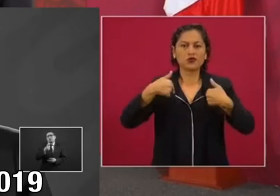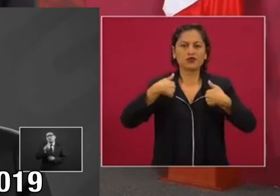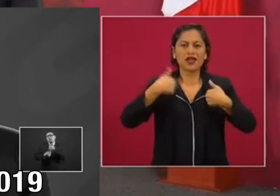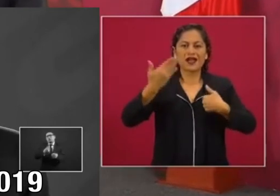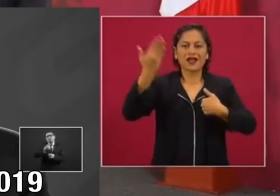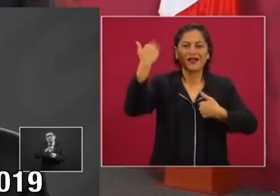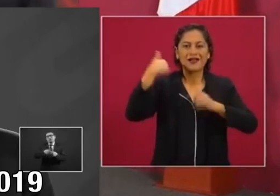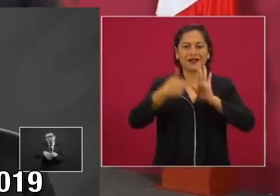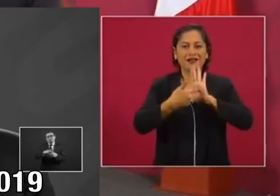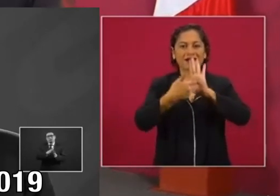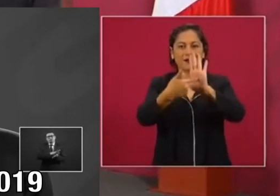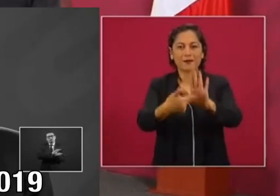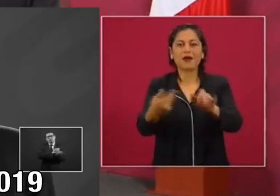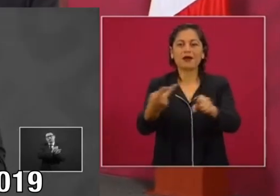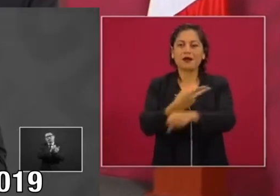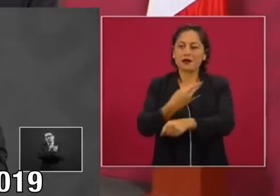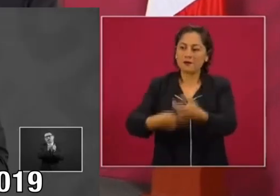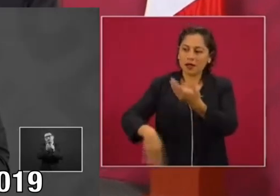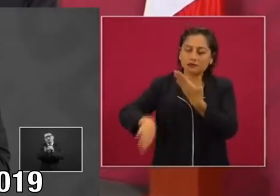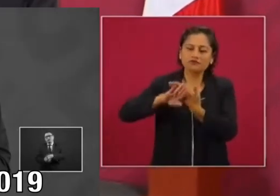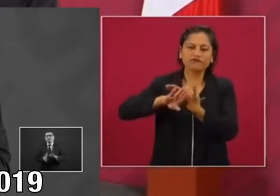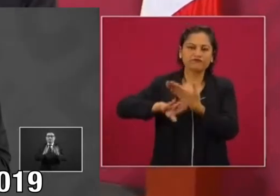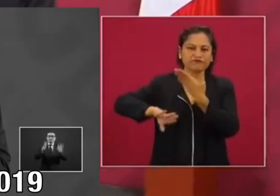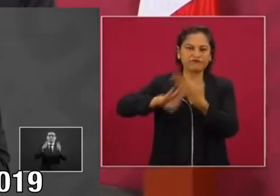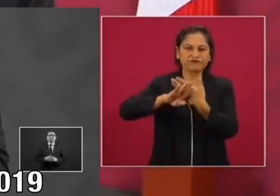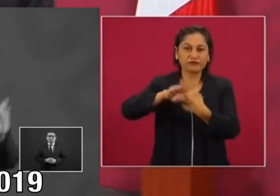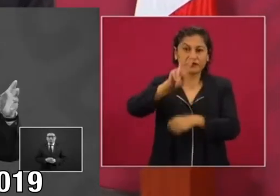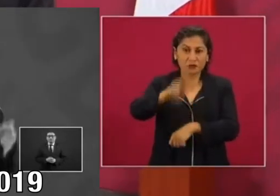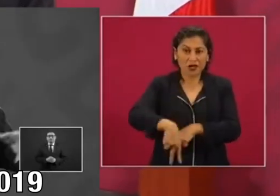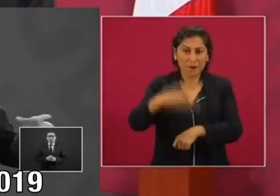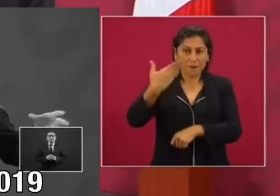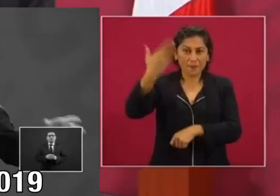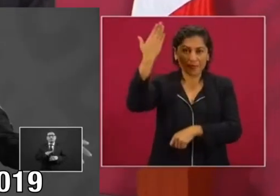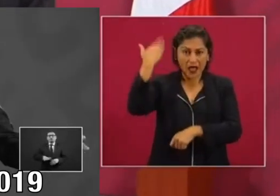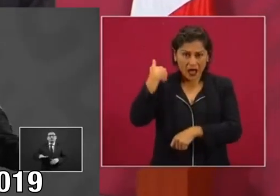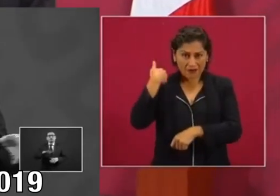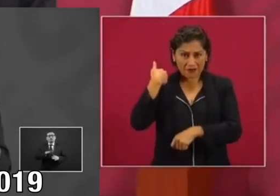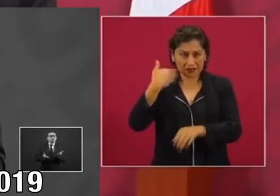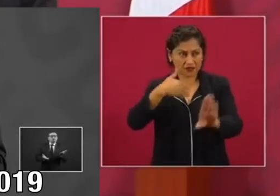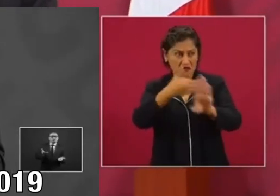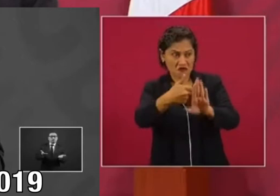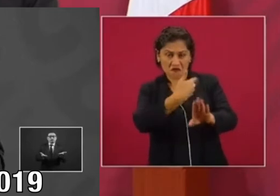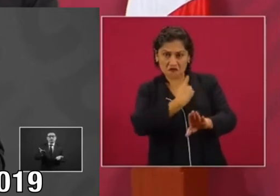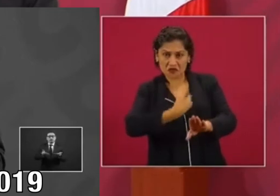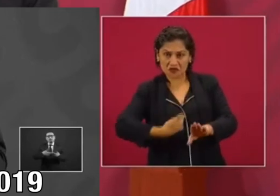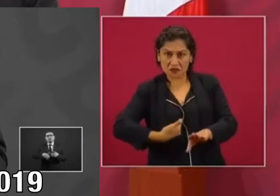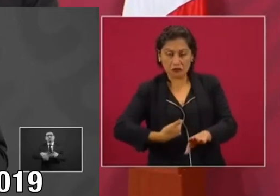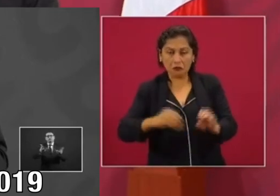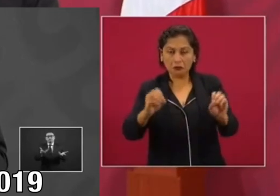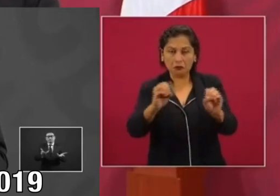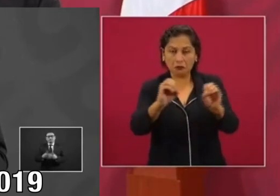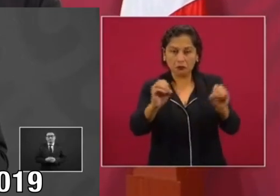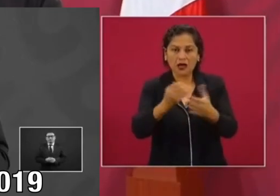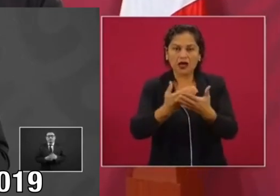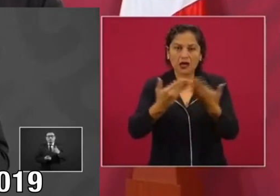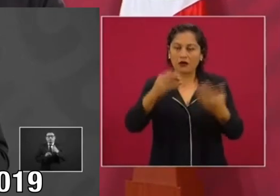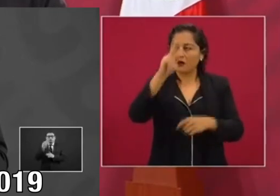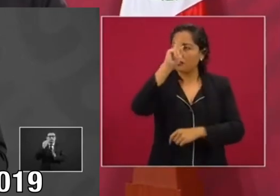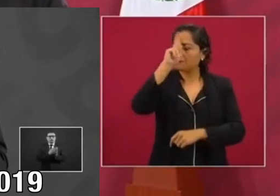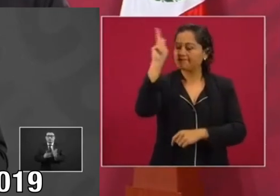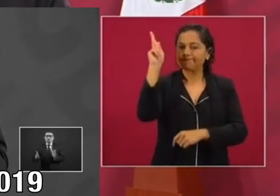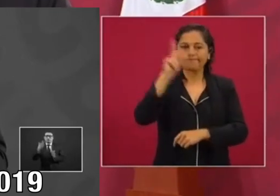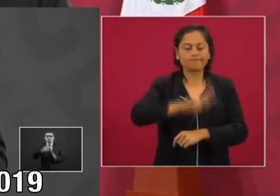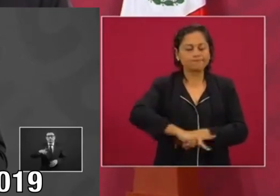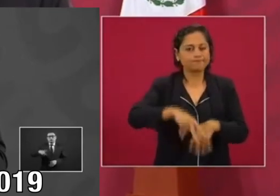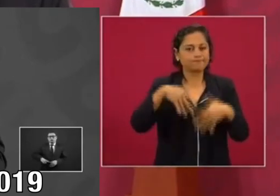más ya estén establecidas las bases de la nueva etapa de la vida